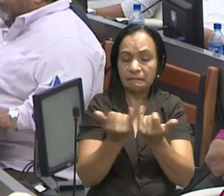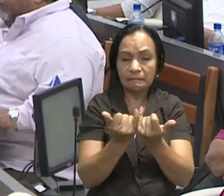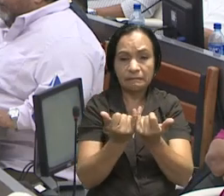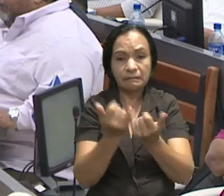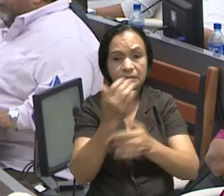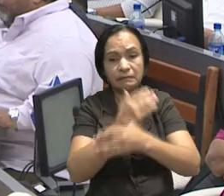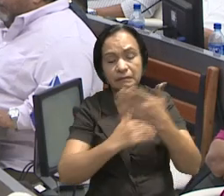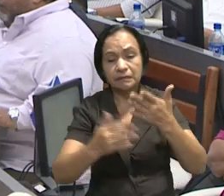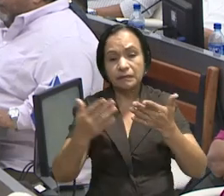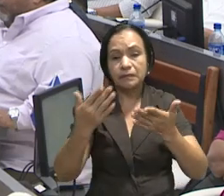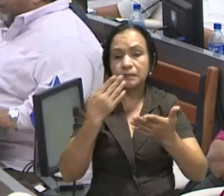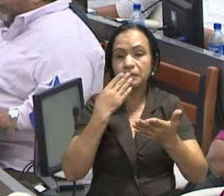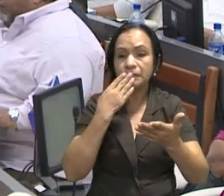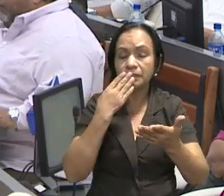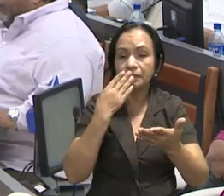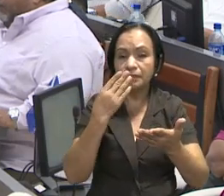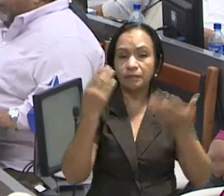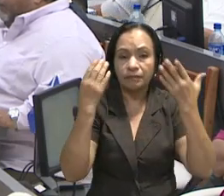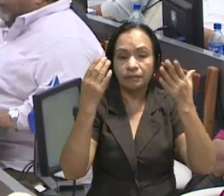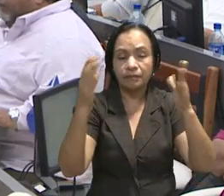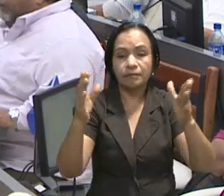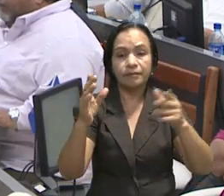actos heroicos.